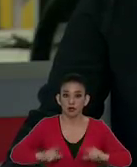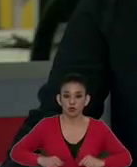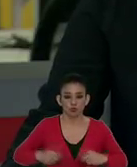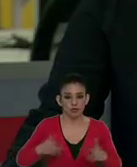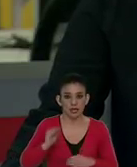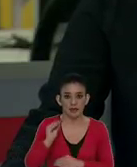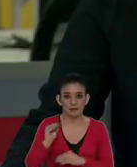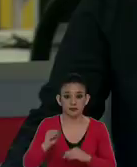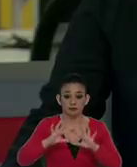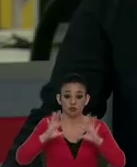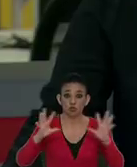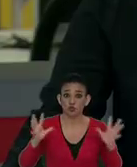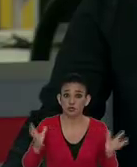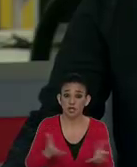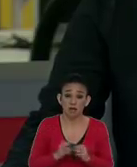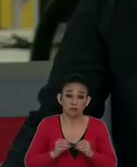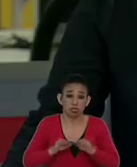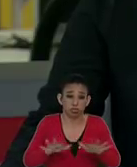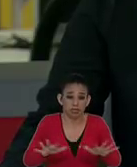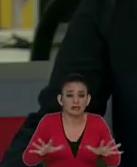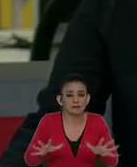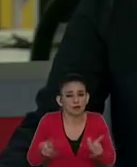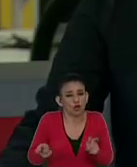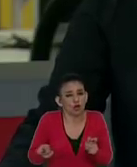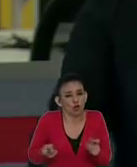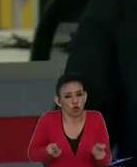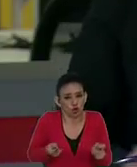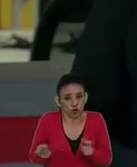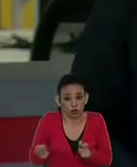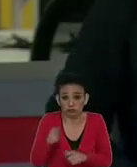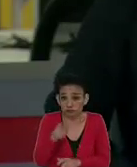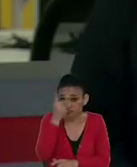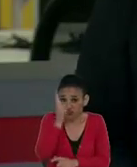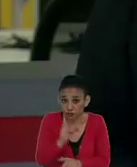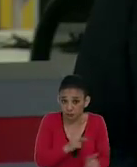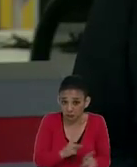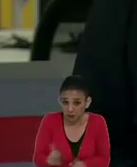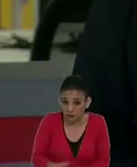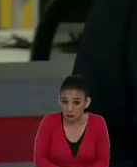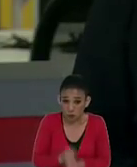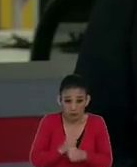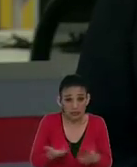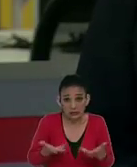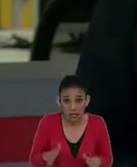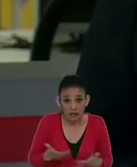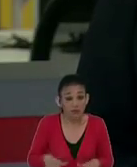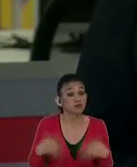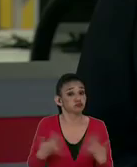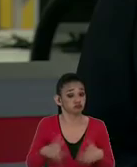pandemia todavía es controlable, al no tomar las medidas necesarias podría encontrarse un problema mayor.